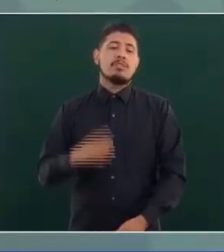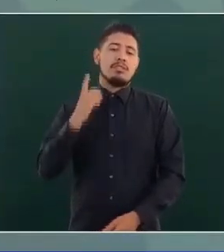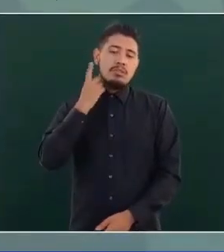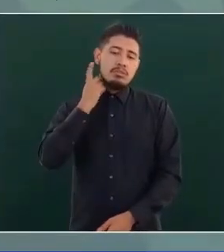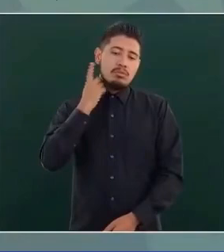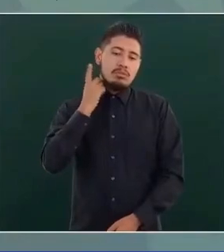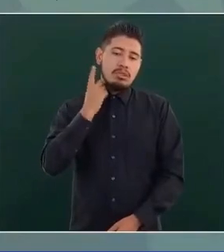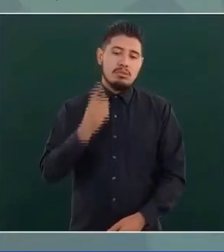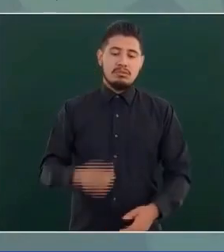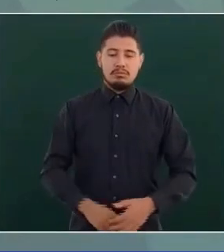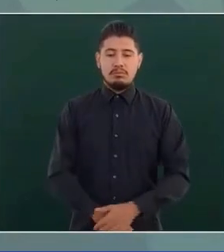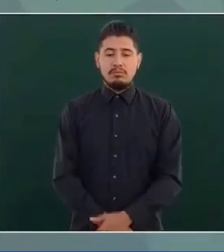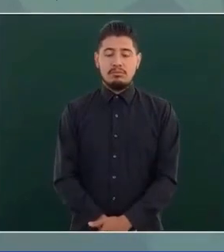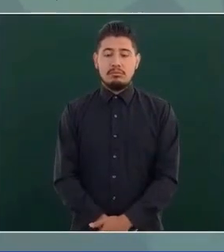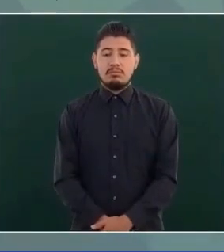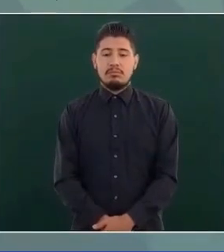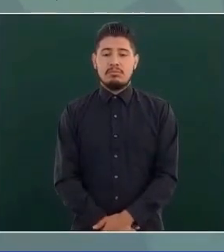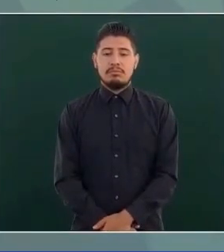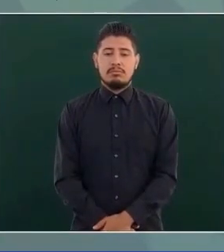diputados.